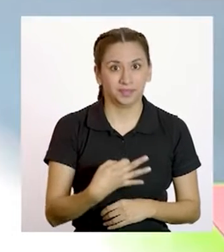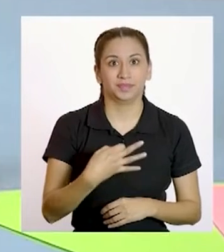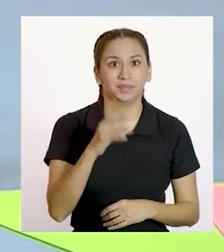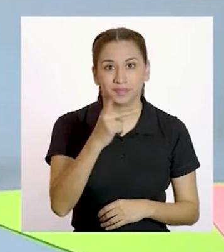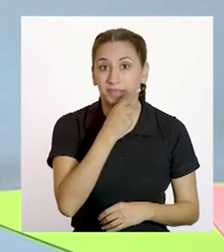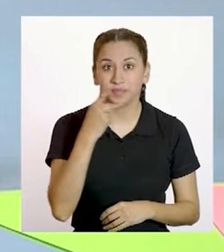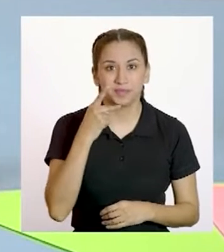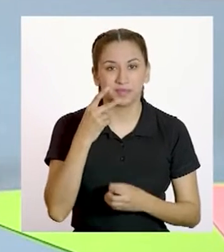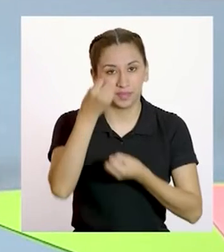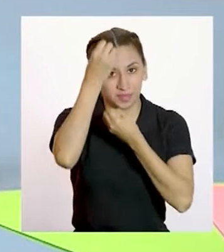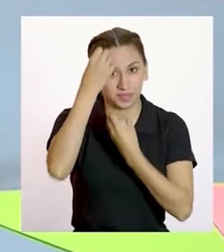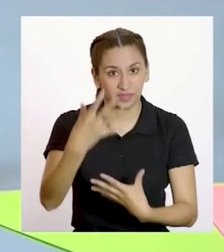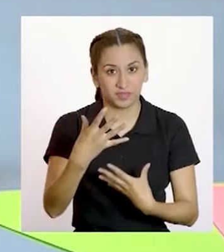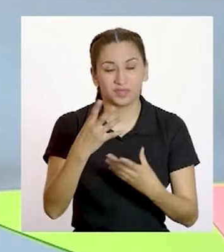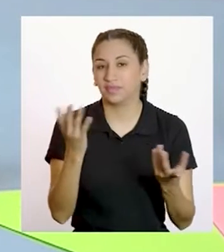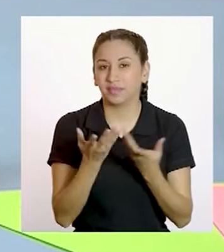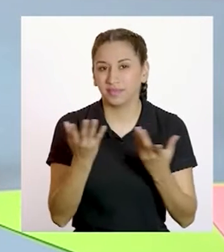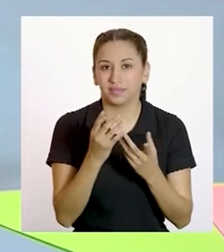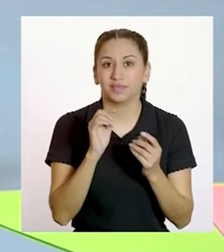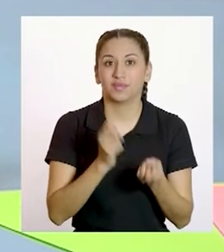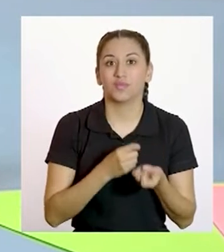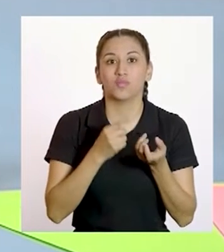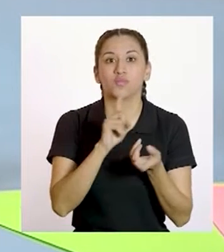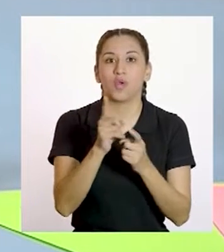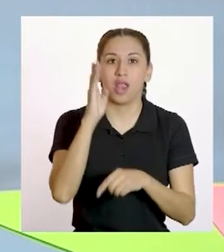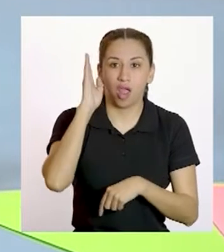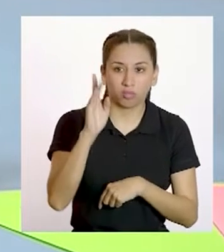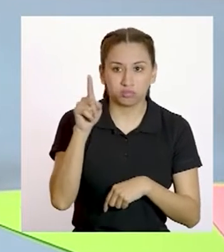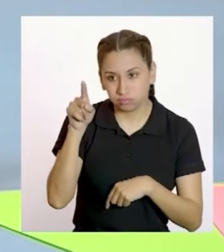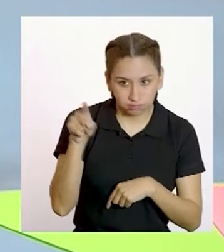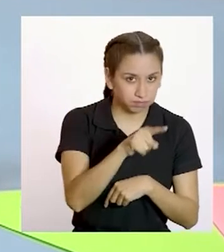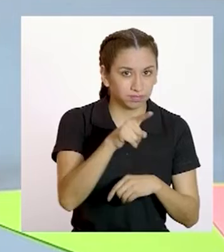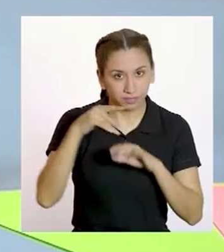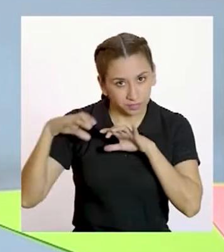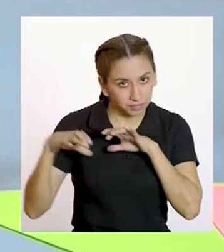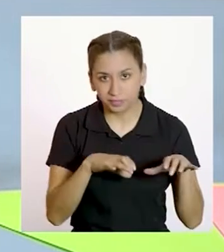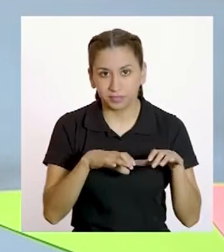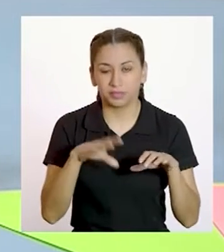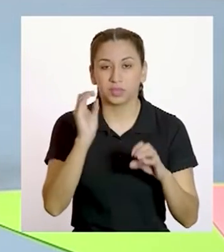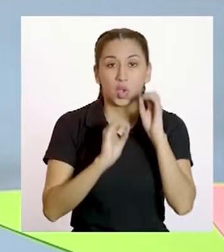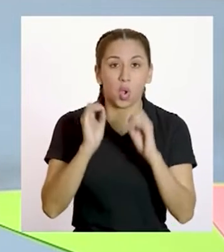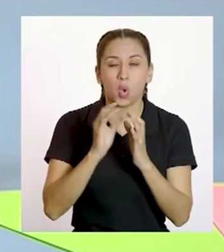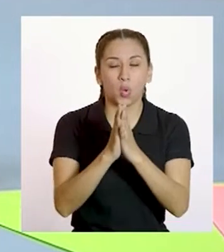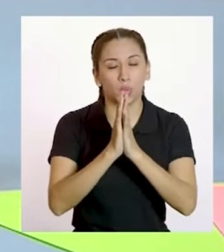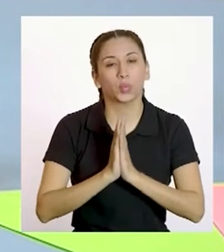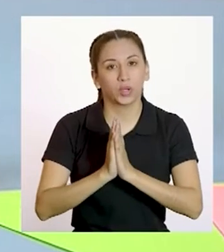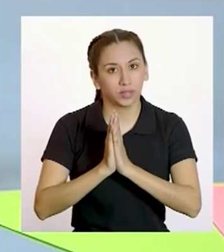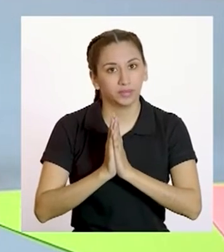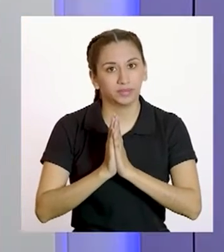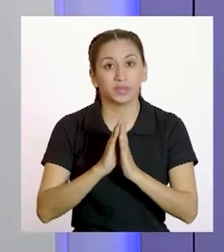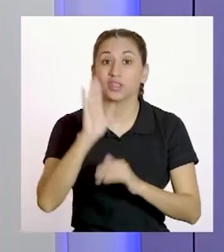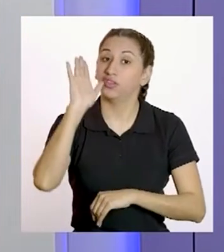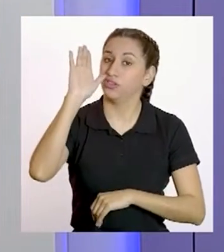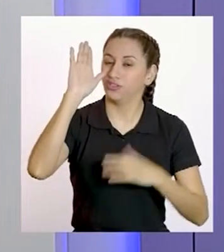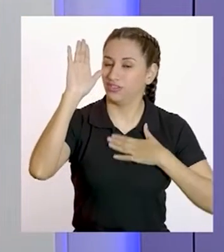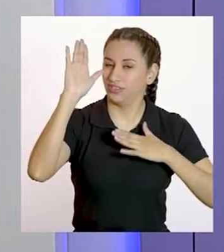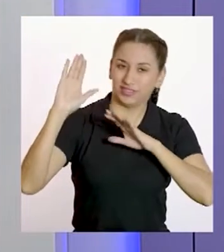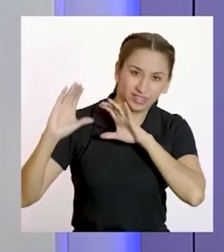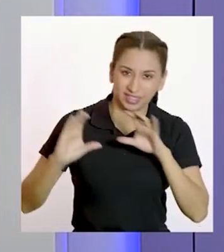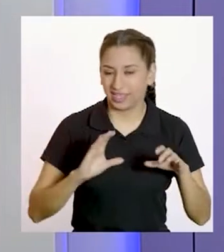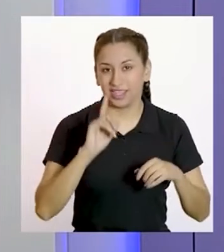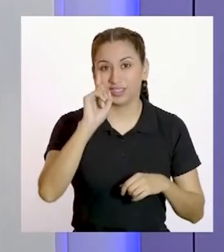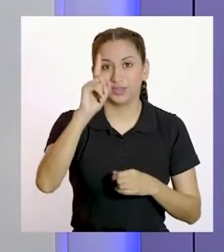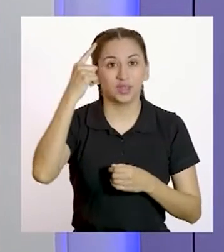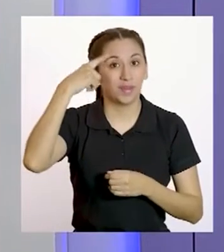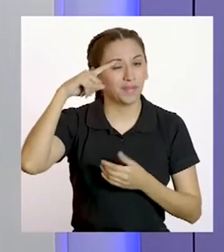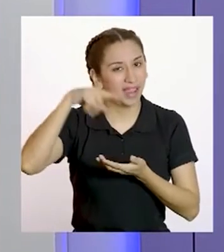Es verdad, el verbo en forma imperativa expresa orden, petición o ruego. Yo hice